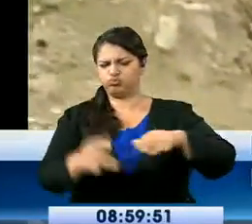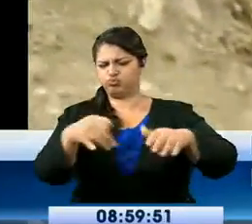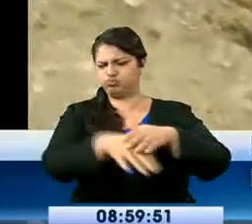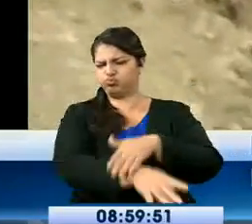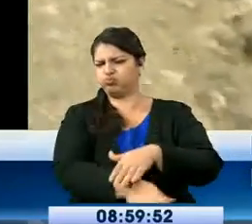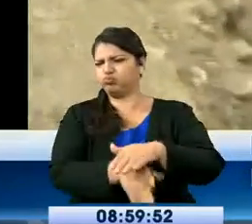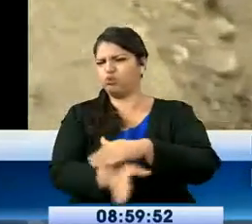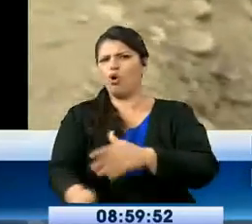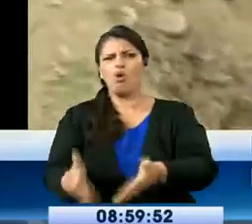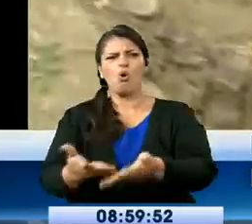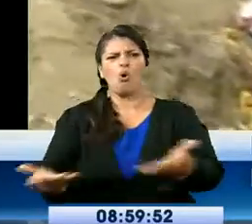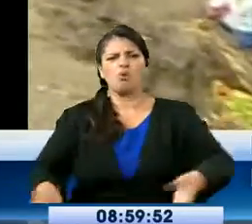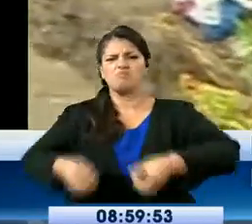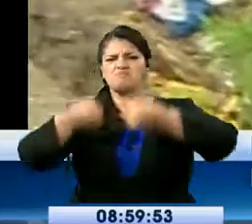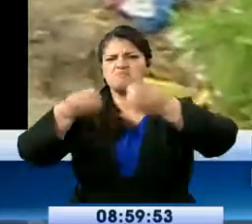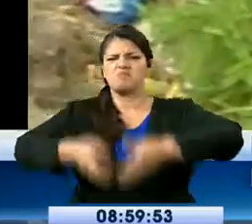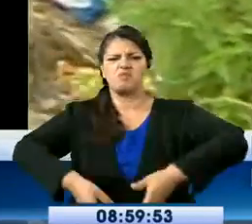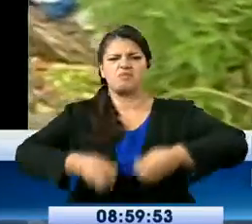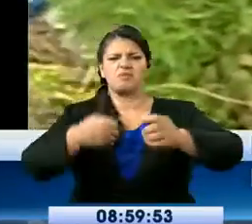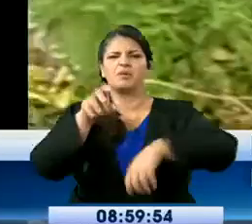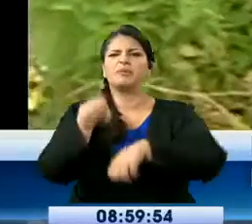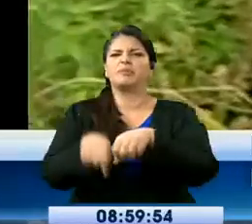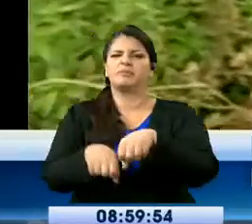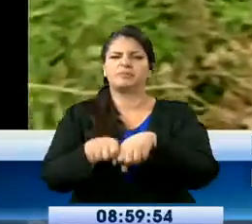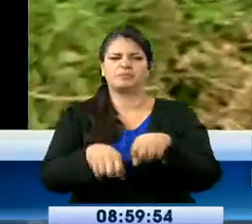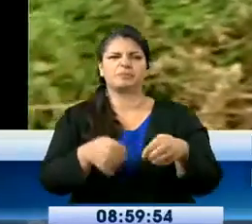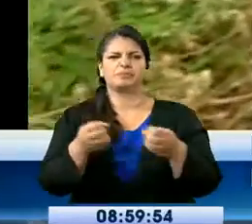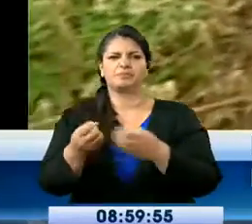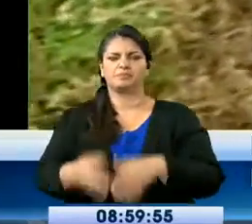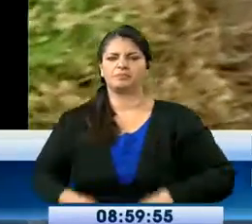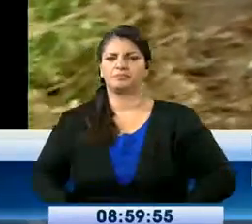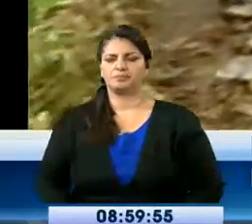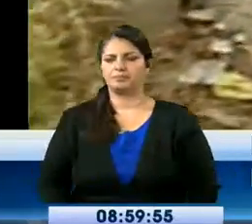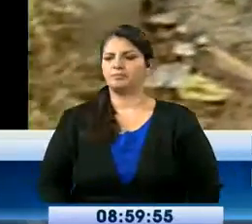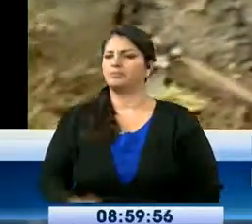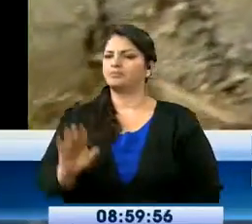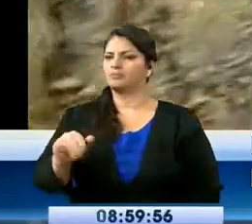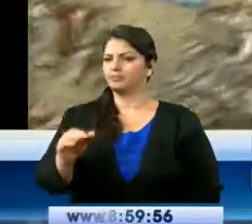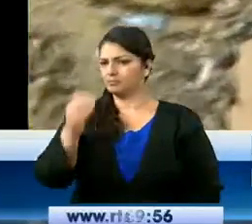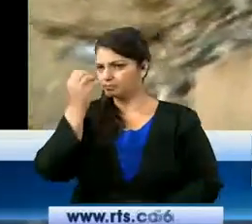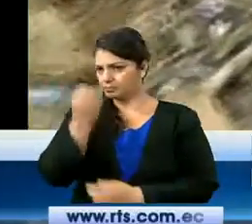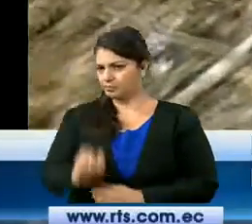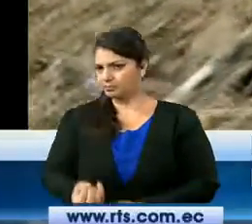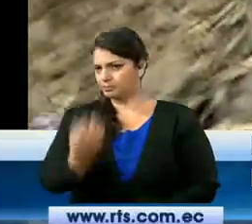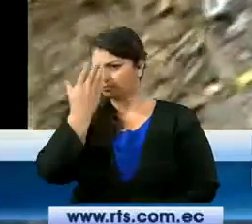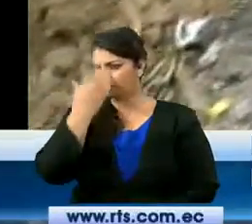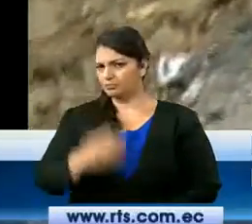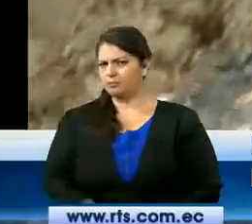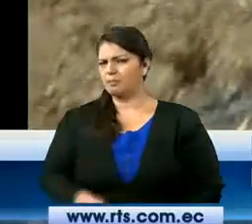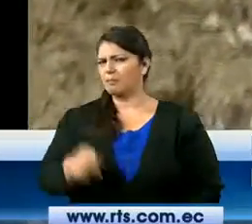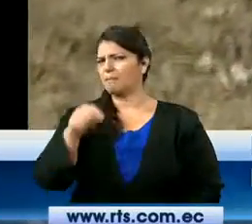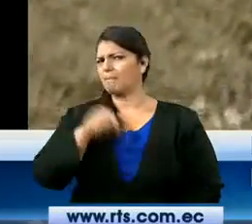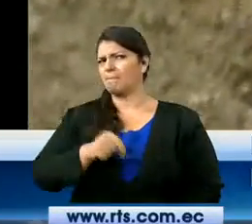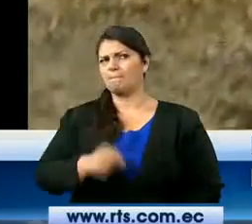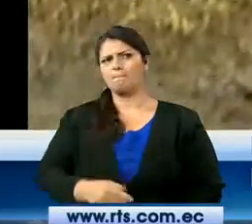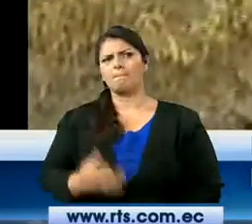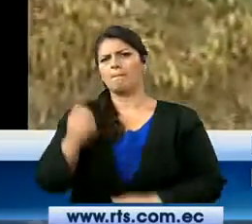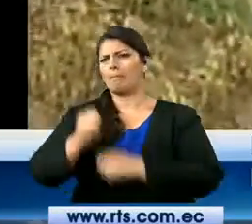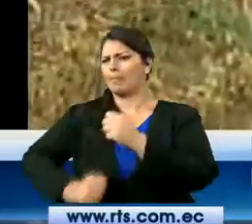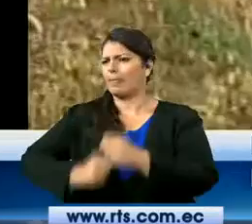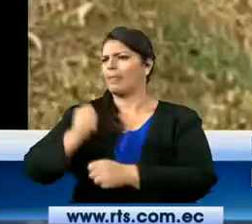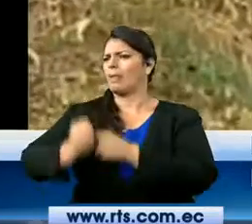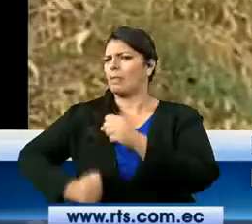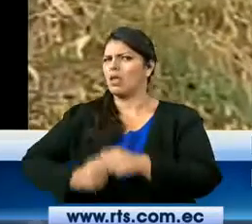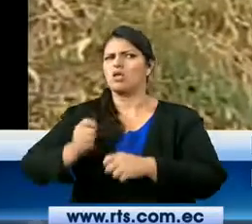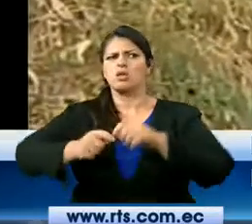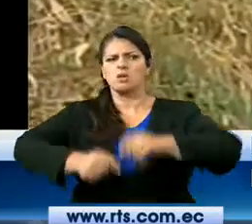obviamente. Estamos en el bloque 6 de Flor de Bastión. Señor, buenos días. Aquí con cada invierno, con cada lluvia, bueno, porque